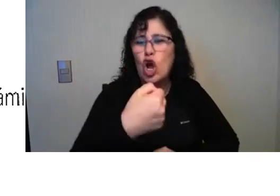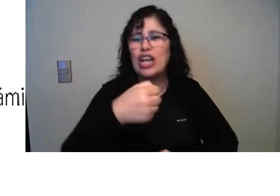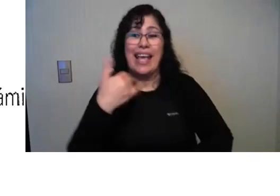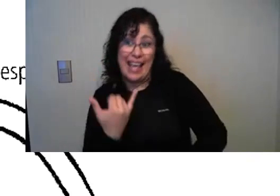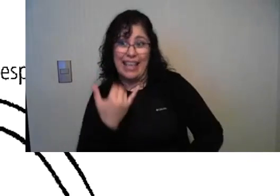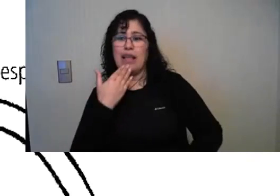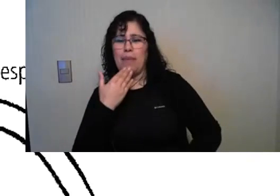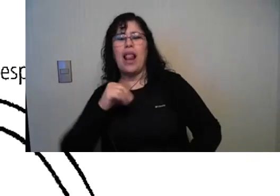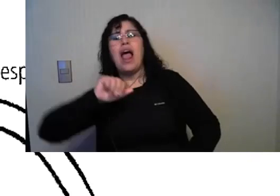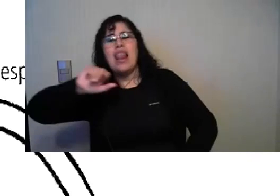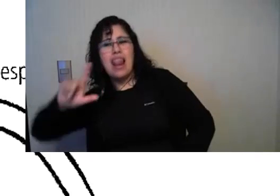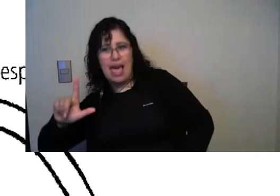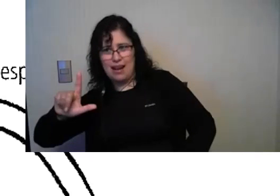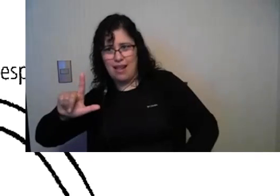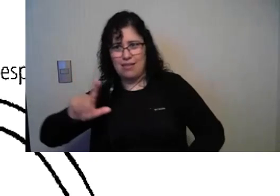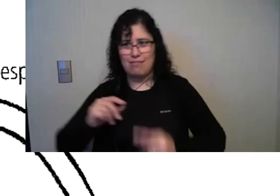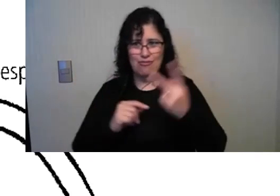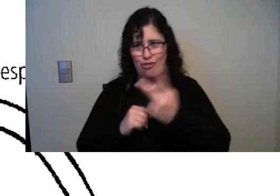Si seguimos su origen,